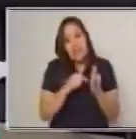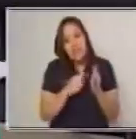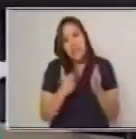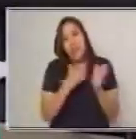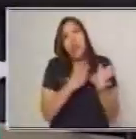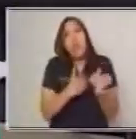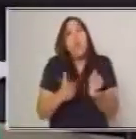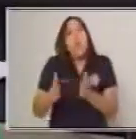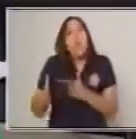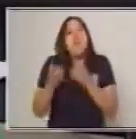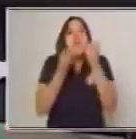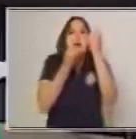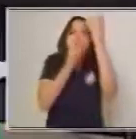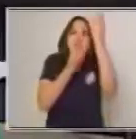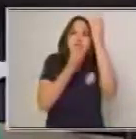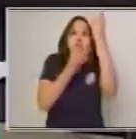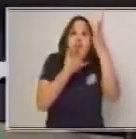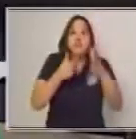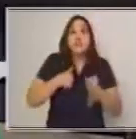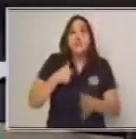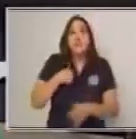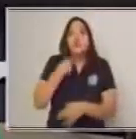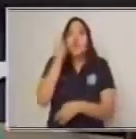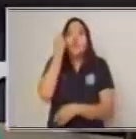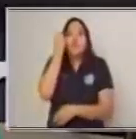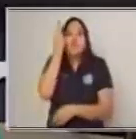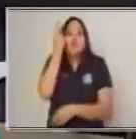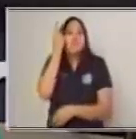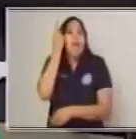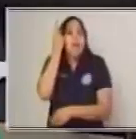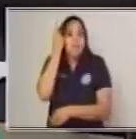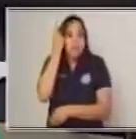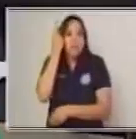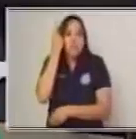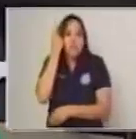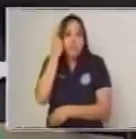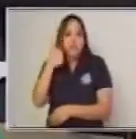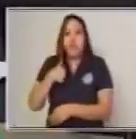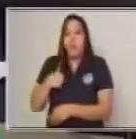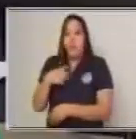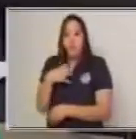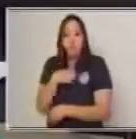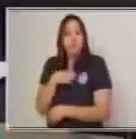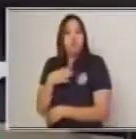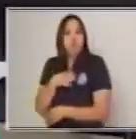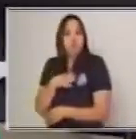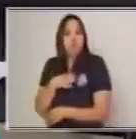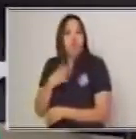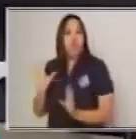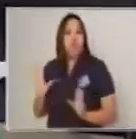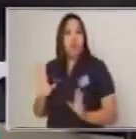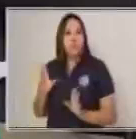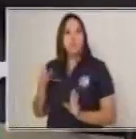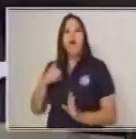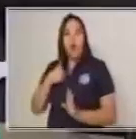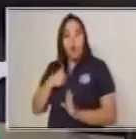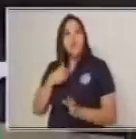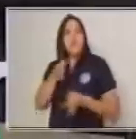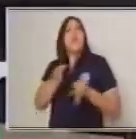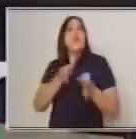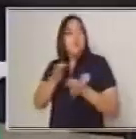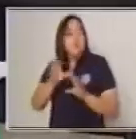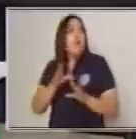tal manera que yo la pueda entender y sobre todo que yo la pueda hacer propia. ¿Cómo lo vamos a hacer propio? Ahorita lo veremos.